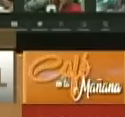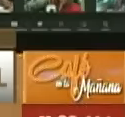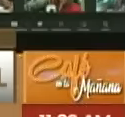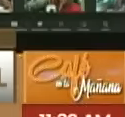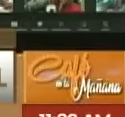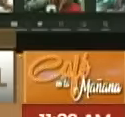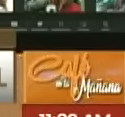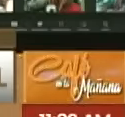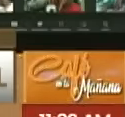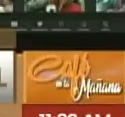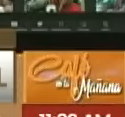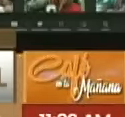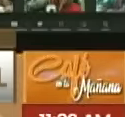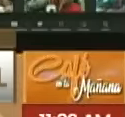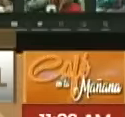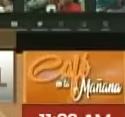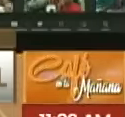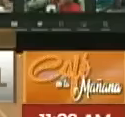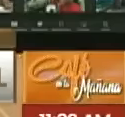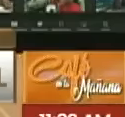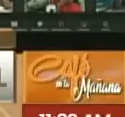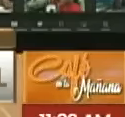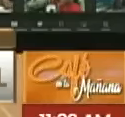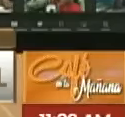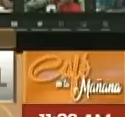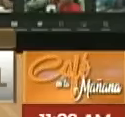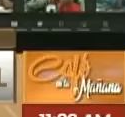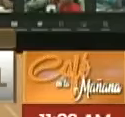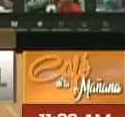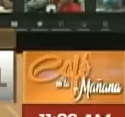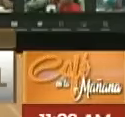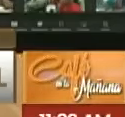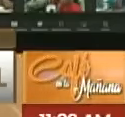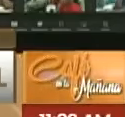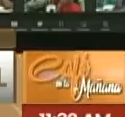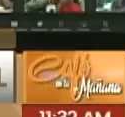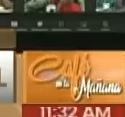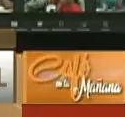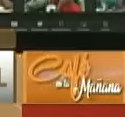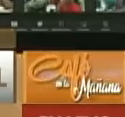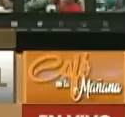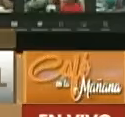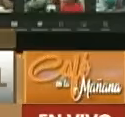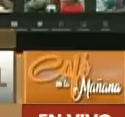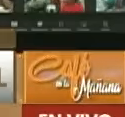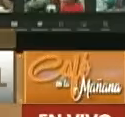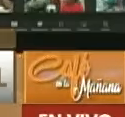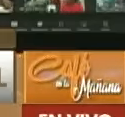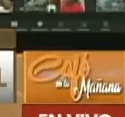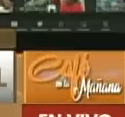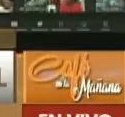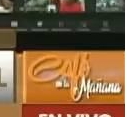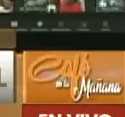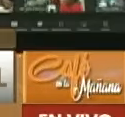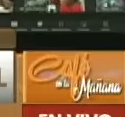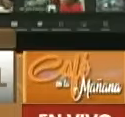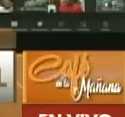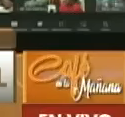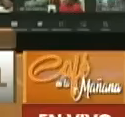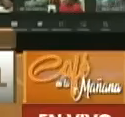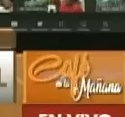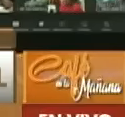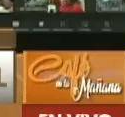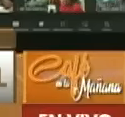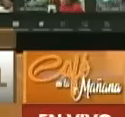porque su gente tiene la motivación para trabajar, tiene la motivación para enfrentar cualquier obstáculo y tiene